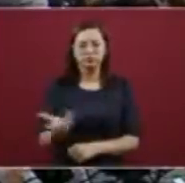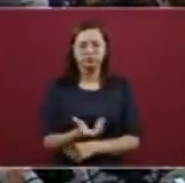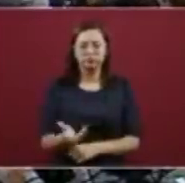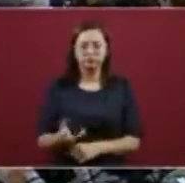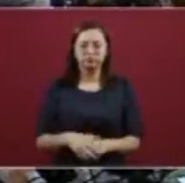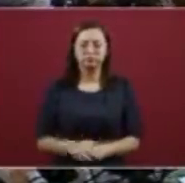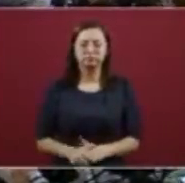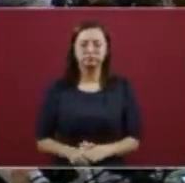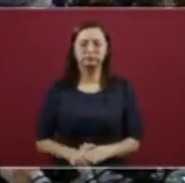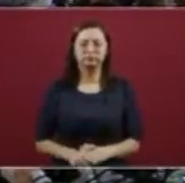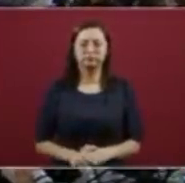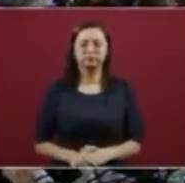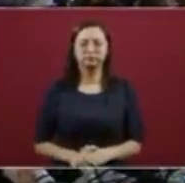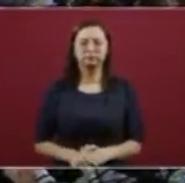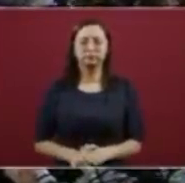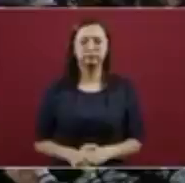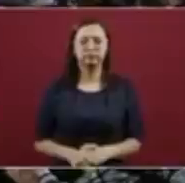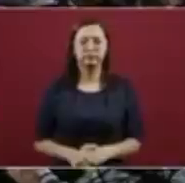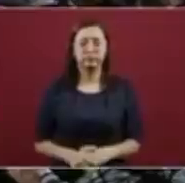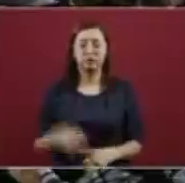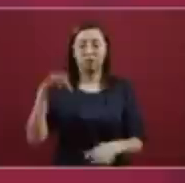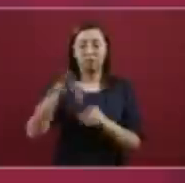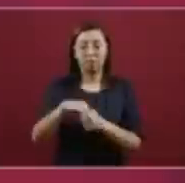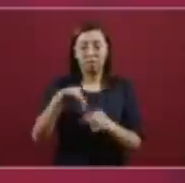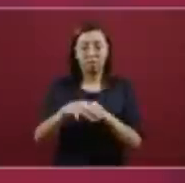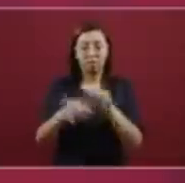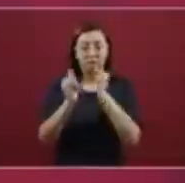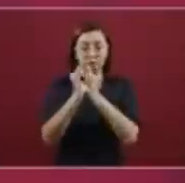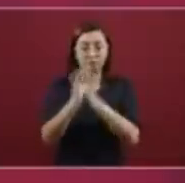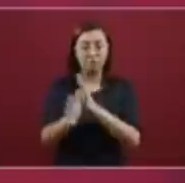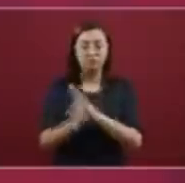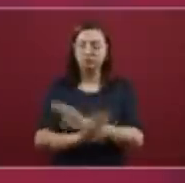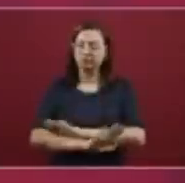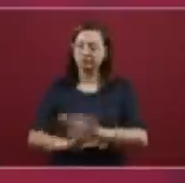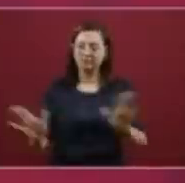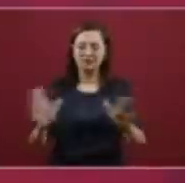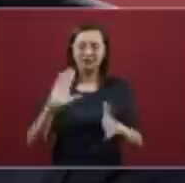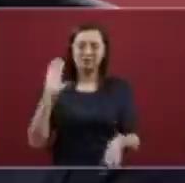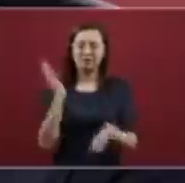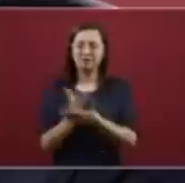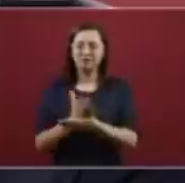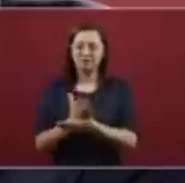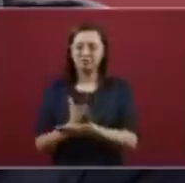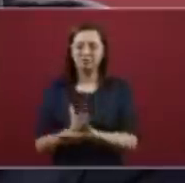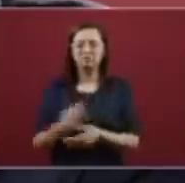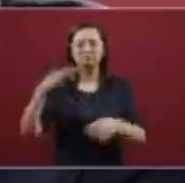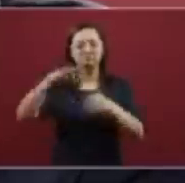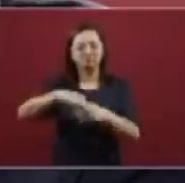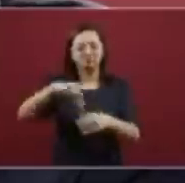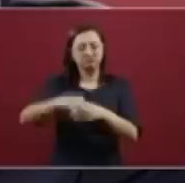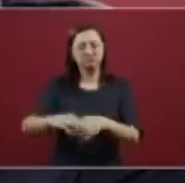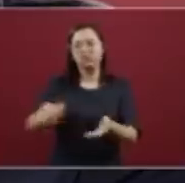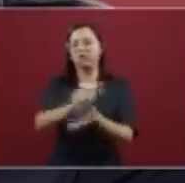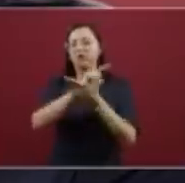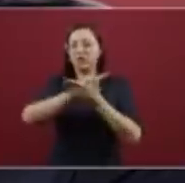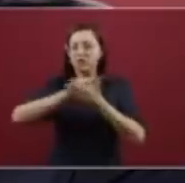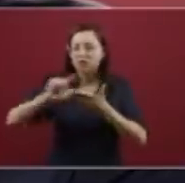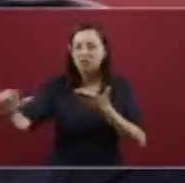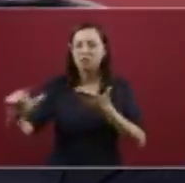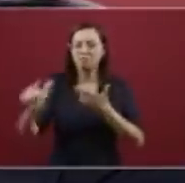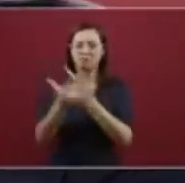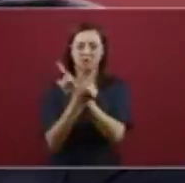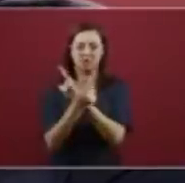Que no haya fraude electoral, elecciones limpias y libres. Eso es lo que